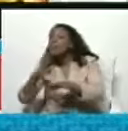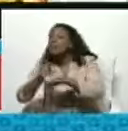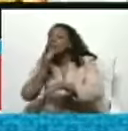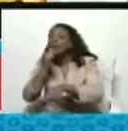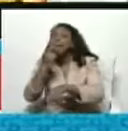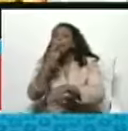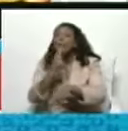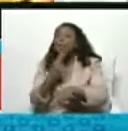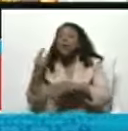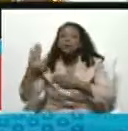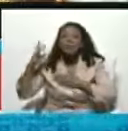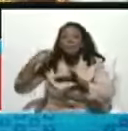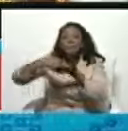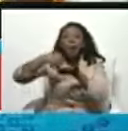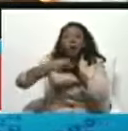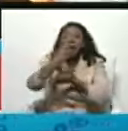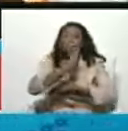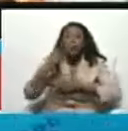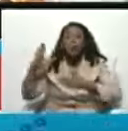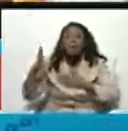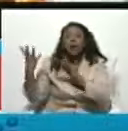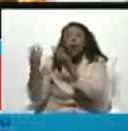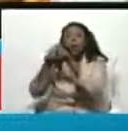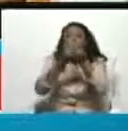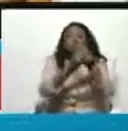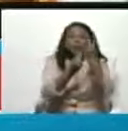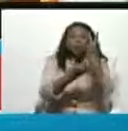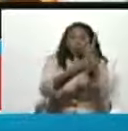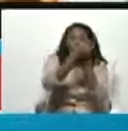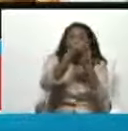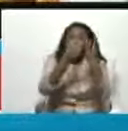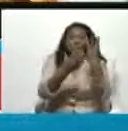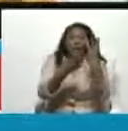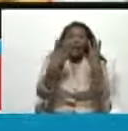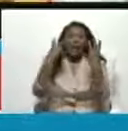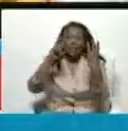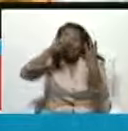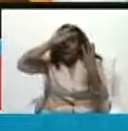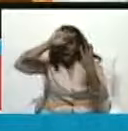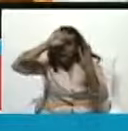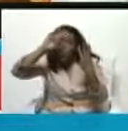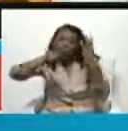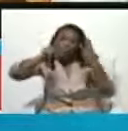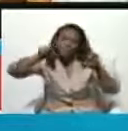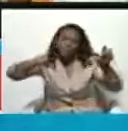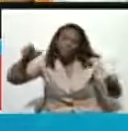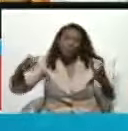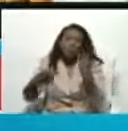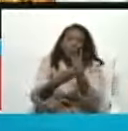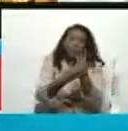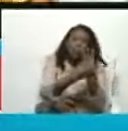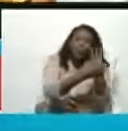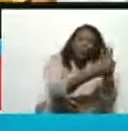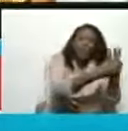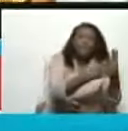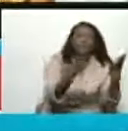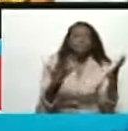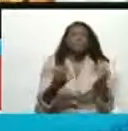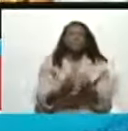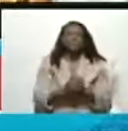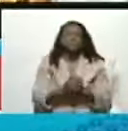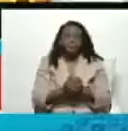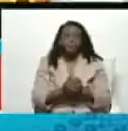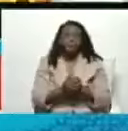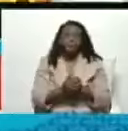día tiene compañía de dos o tres diablos, dependiendo la cantidad de personas que vayan a pagar la